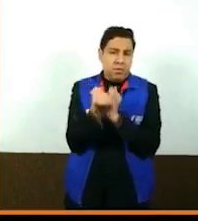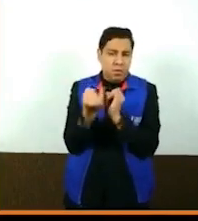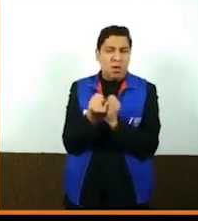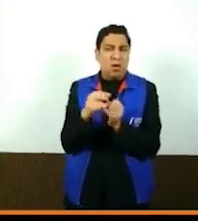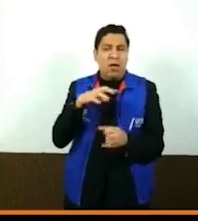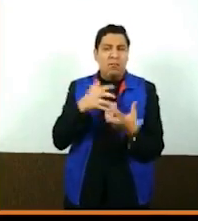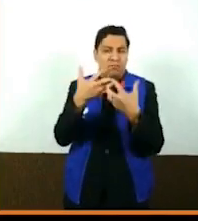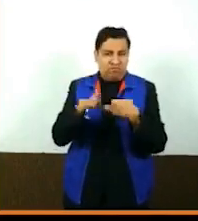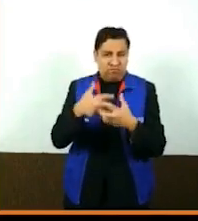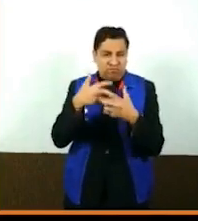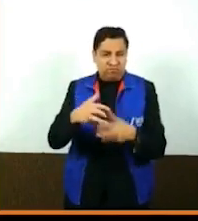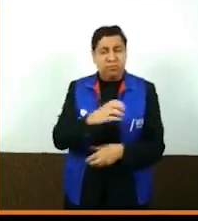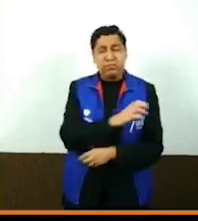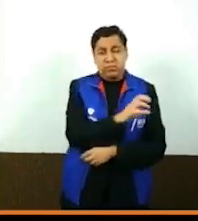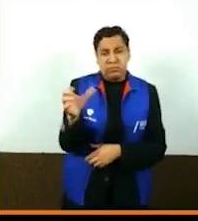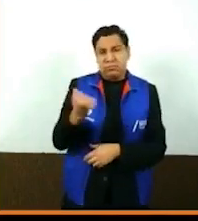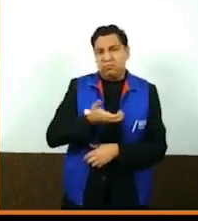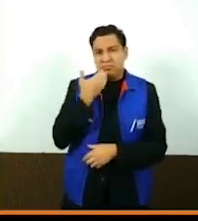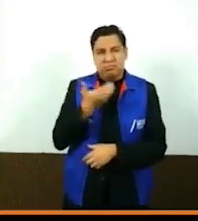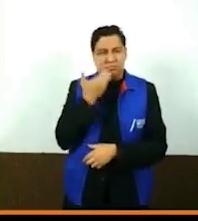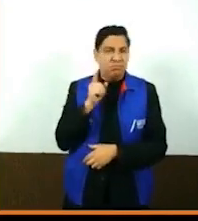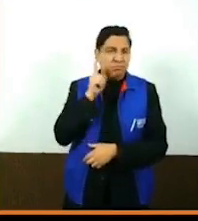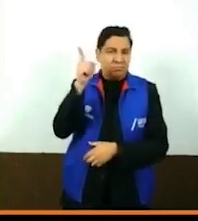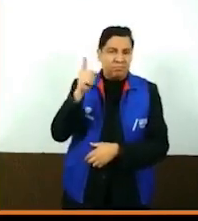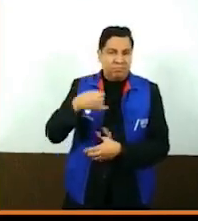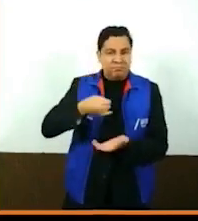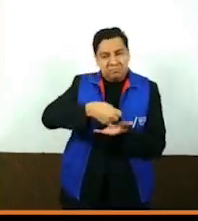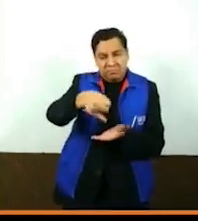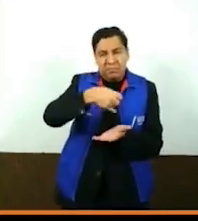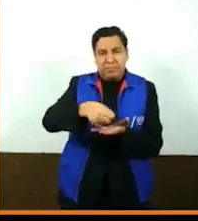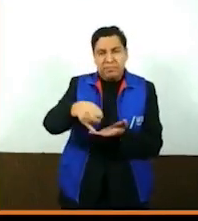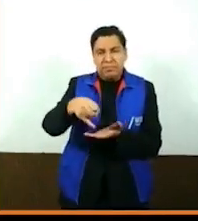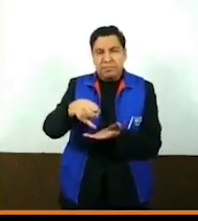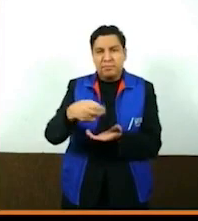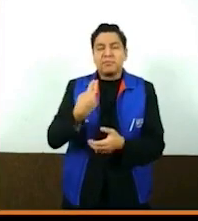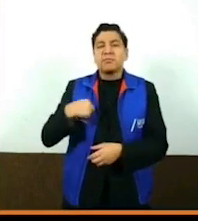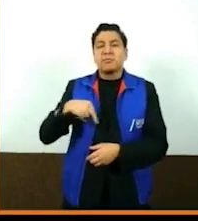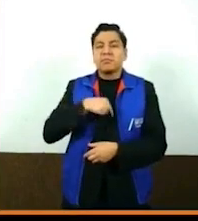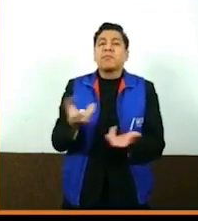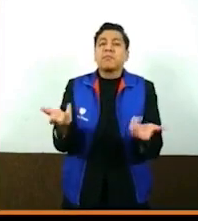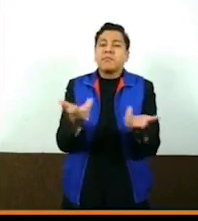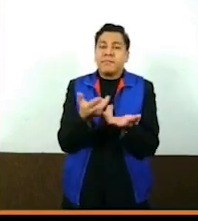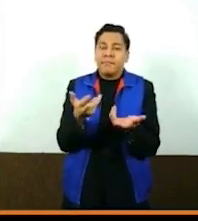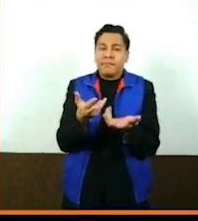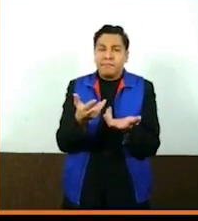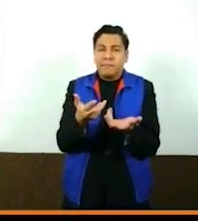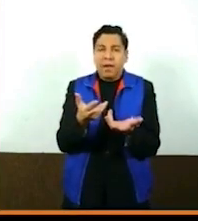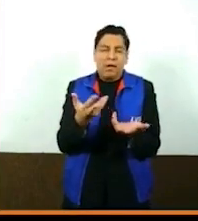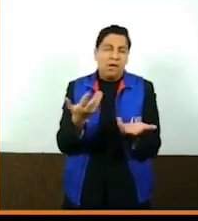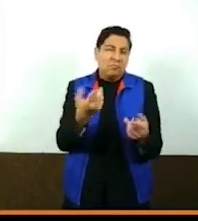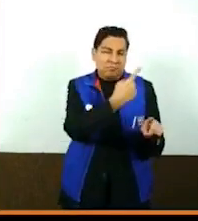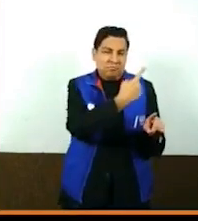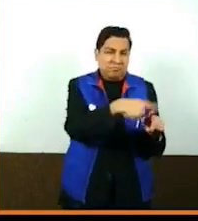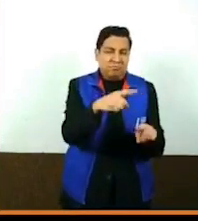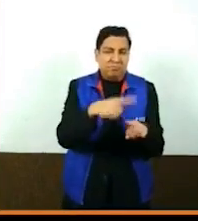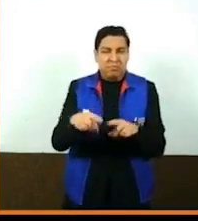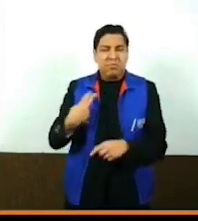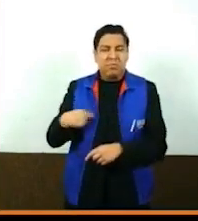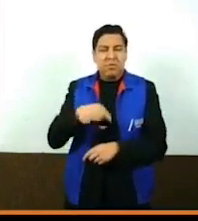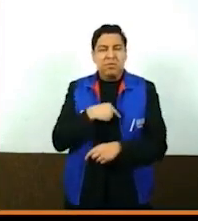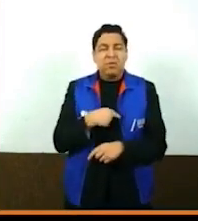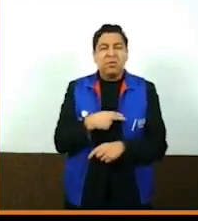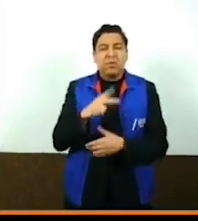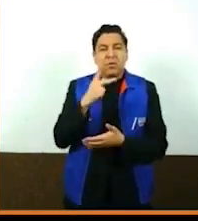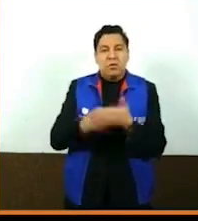es la actividad número uno de esta región. Y nuestro cuarto pilar es la biodiversidad. Nosotros creamos